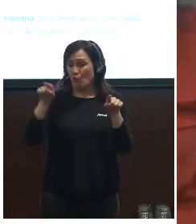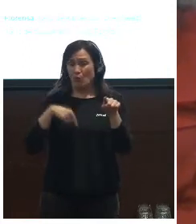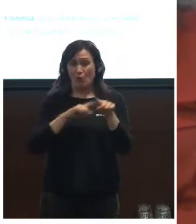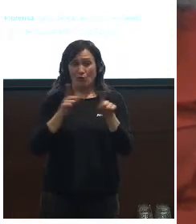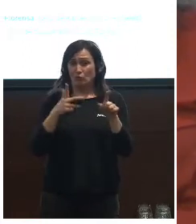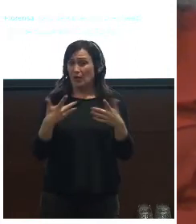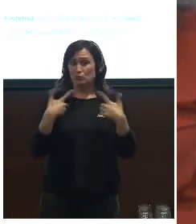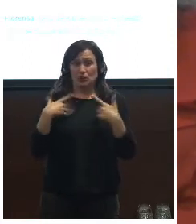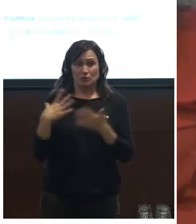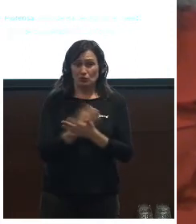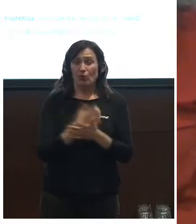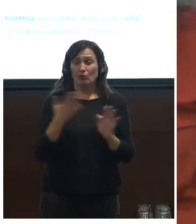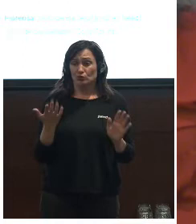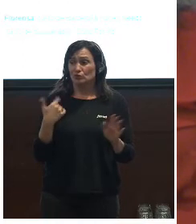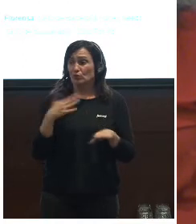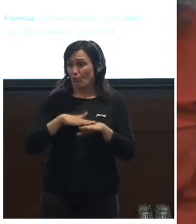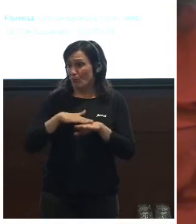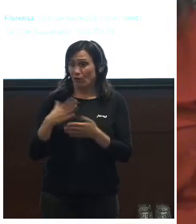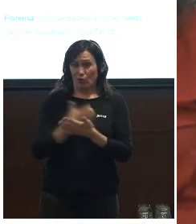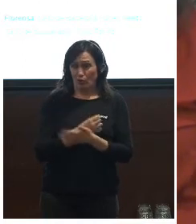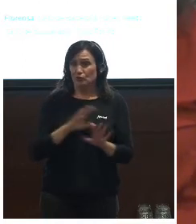congreso, el cual yo felicito a Tatiana